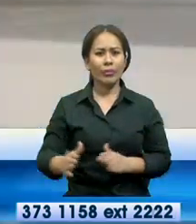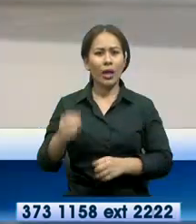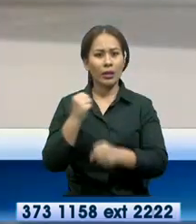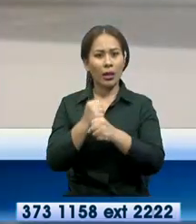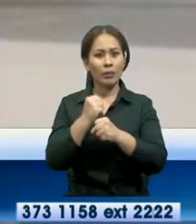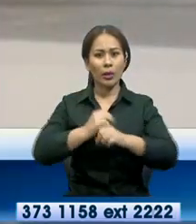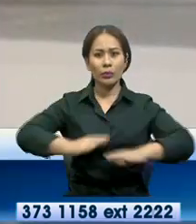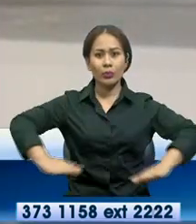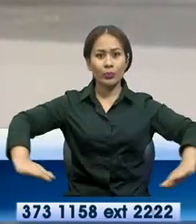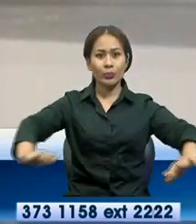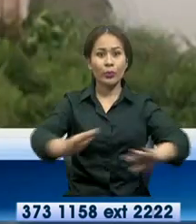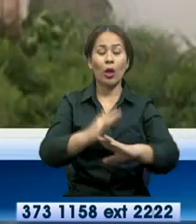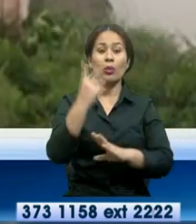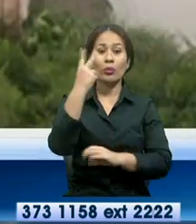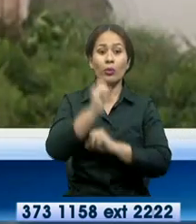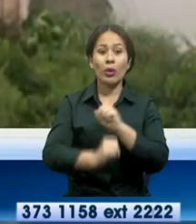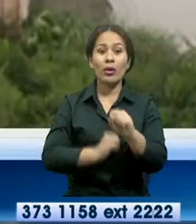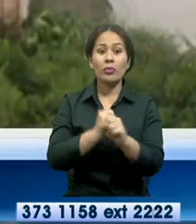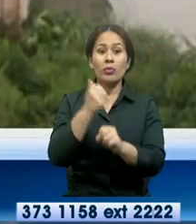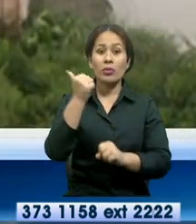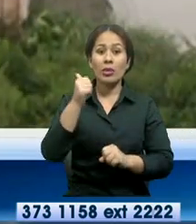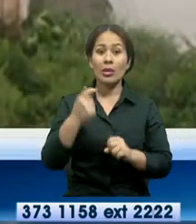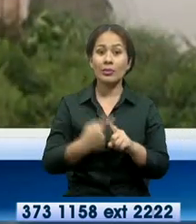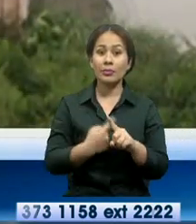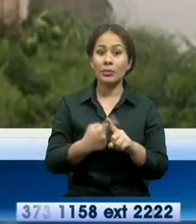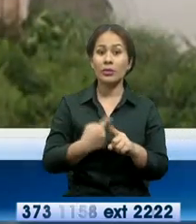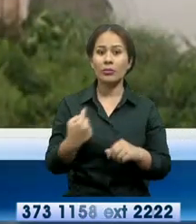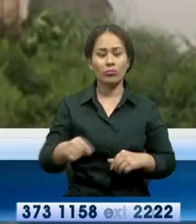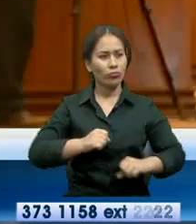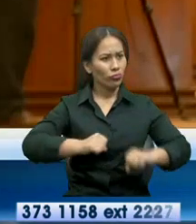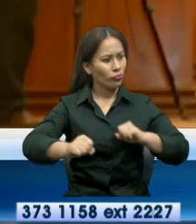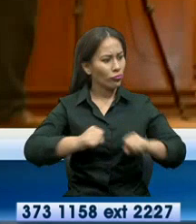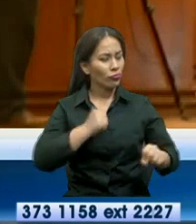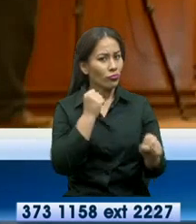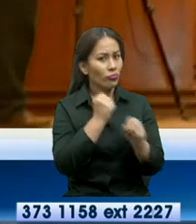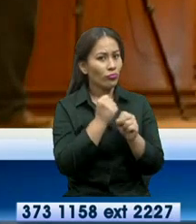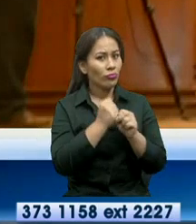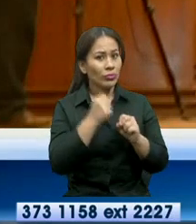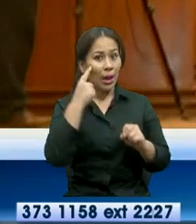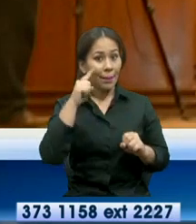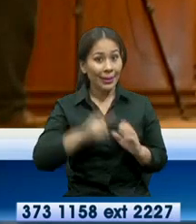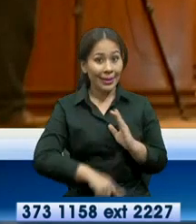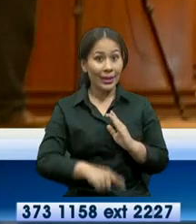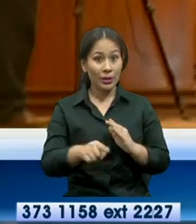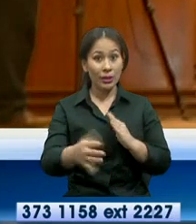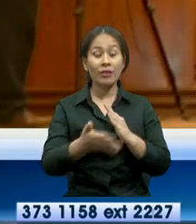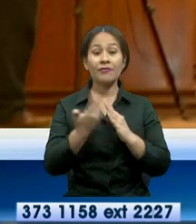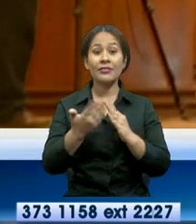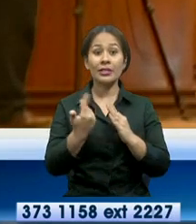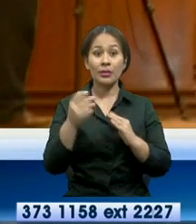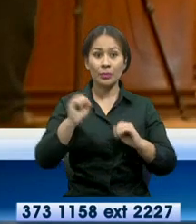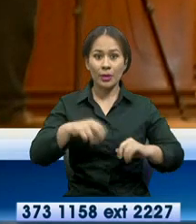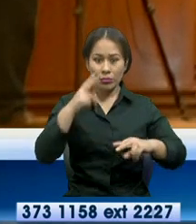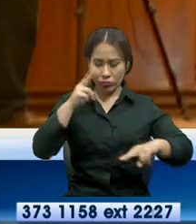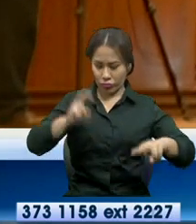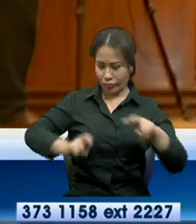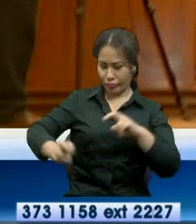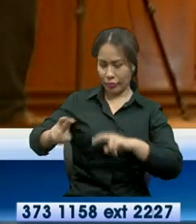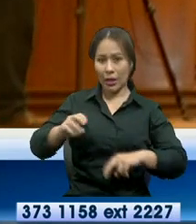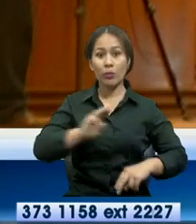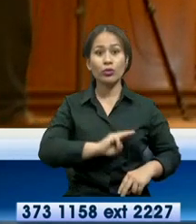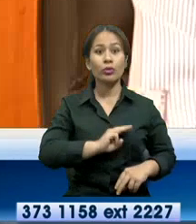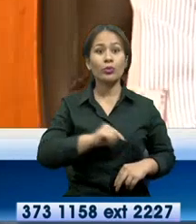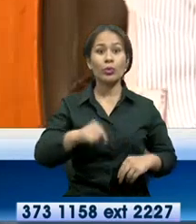de 2 años y 10 meses. Destacaron que existe un estudio que facilitó el municipio de Guayaquil y es un punto